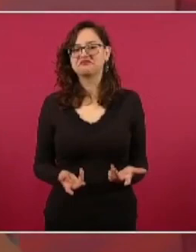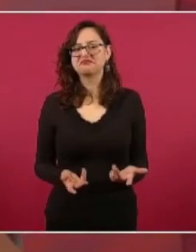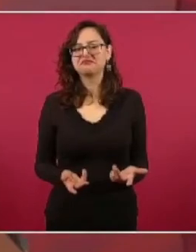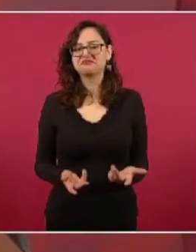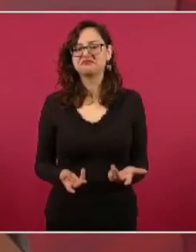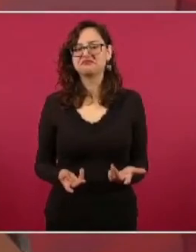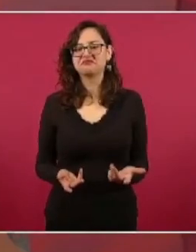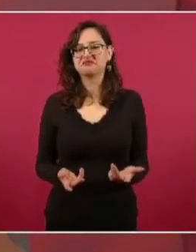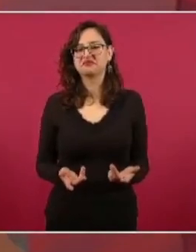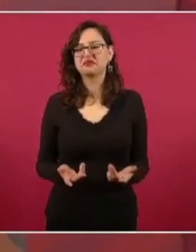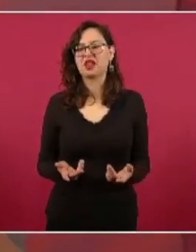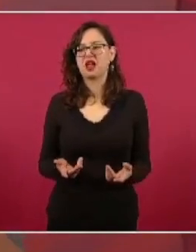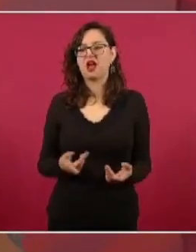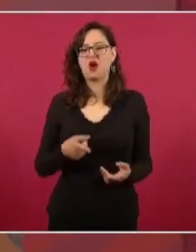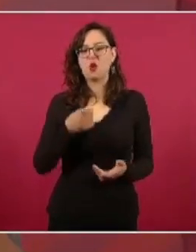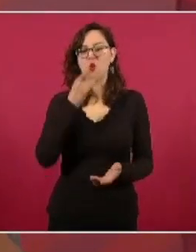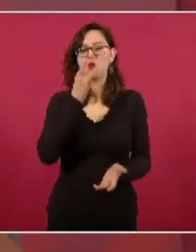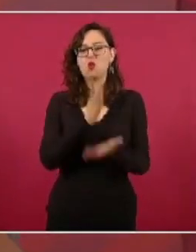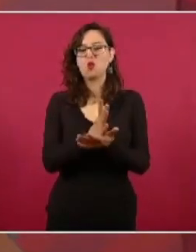presionar